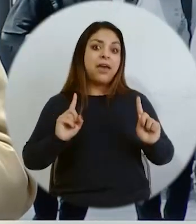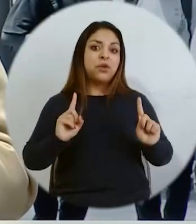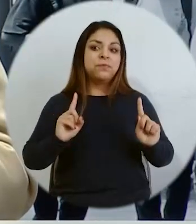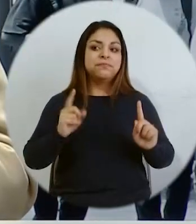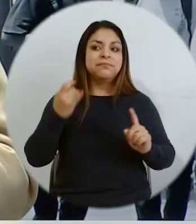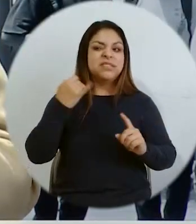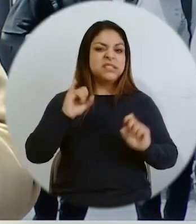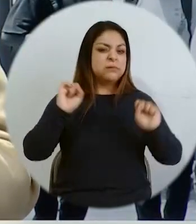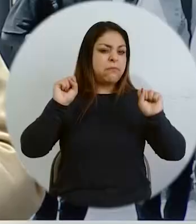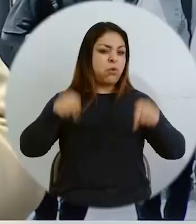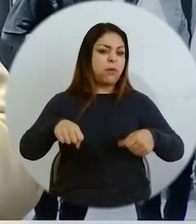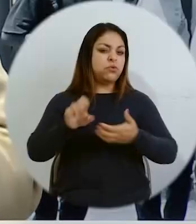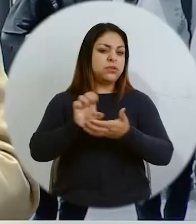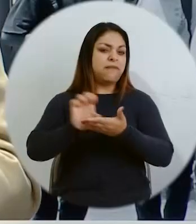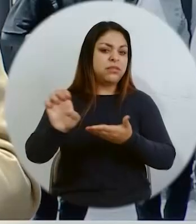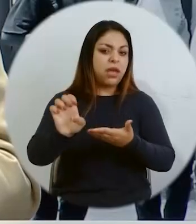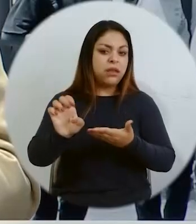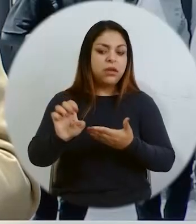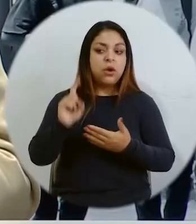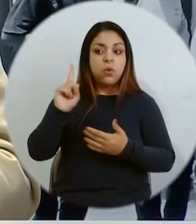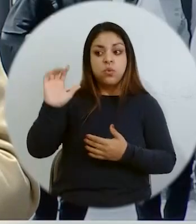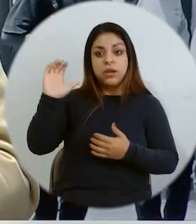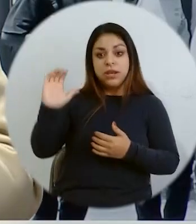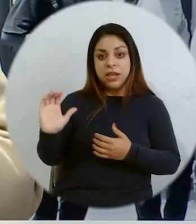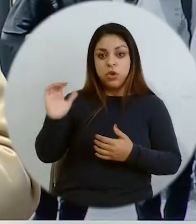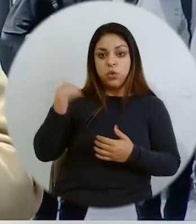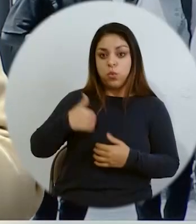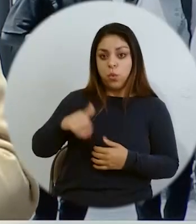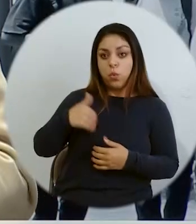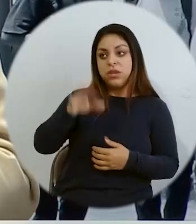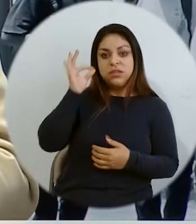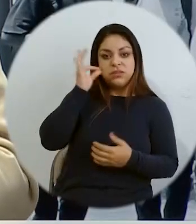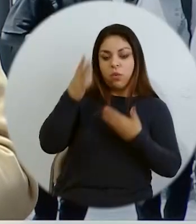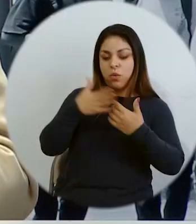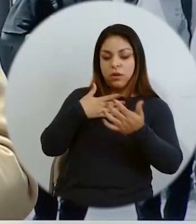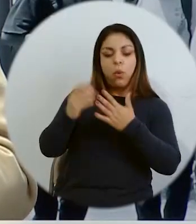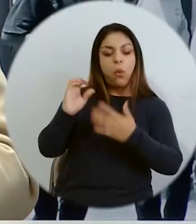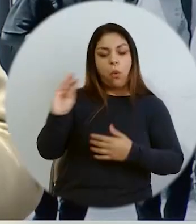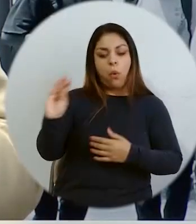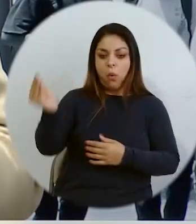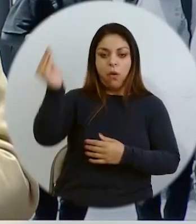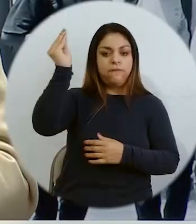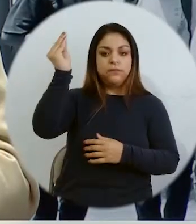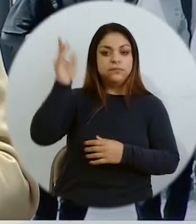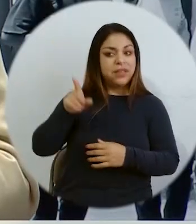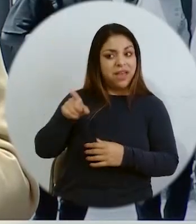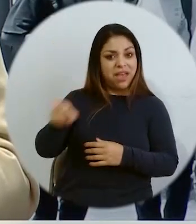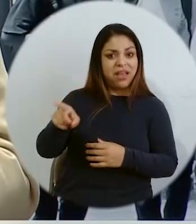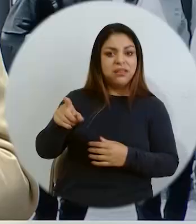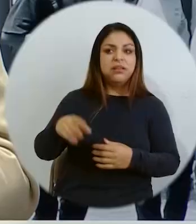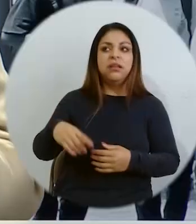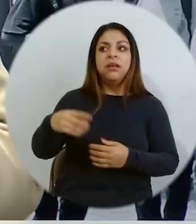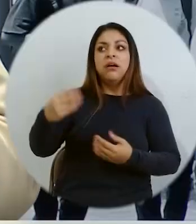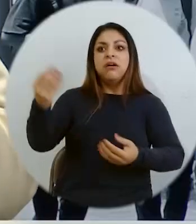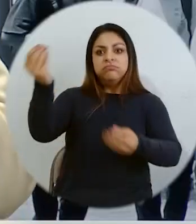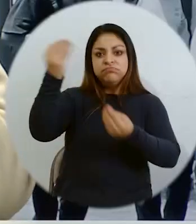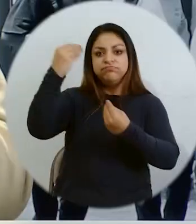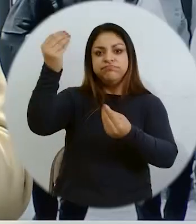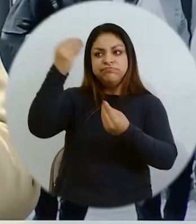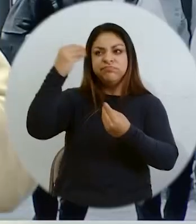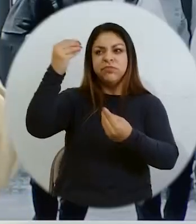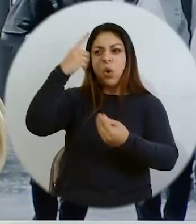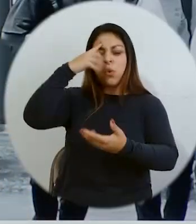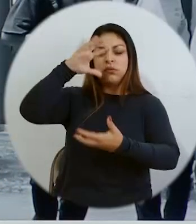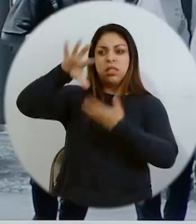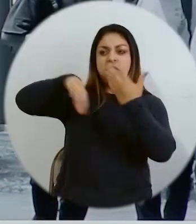Pero si podemos evitar que un niño, una niña, un adolescente sea